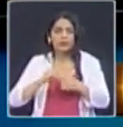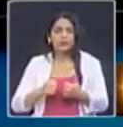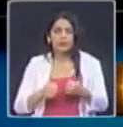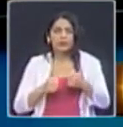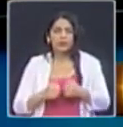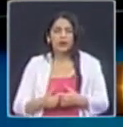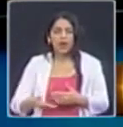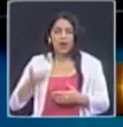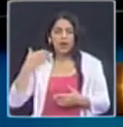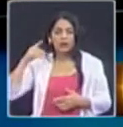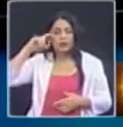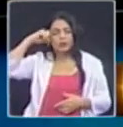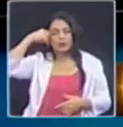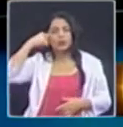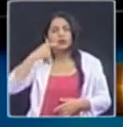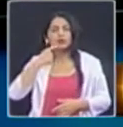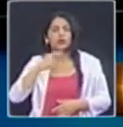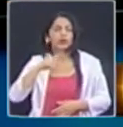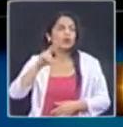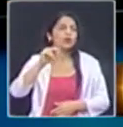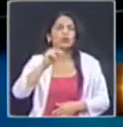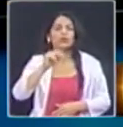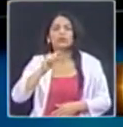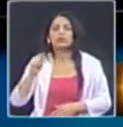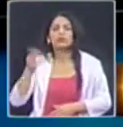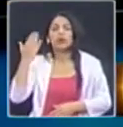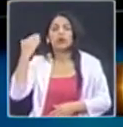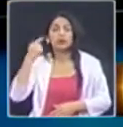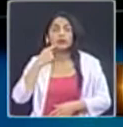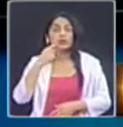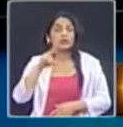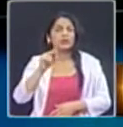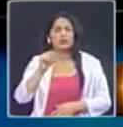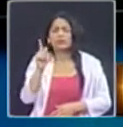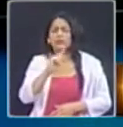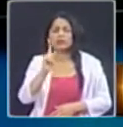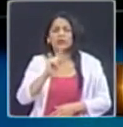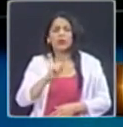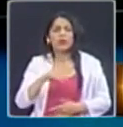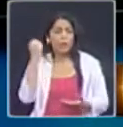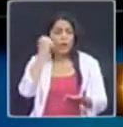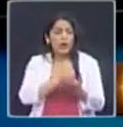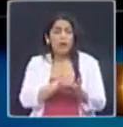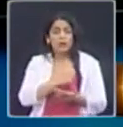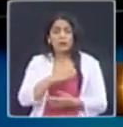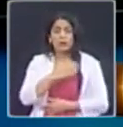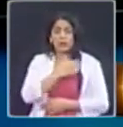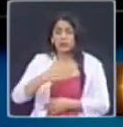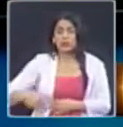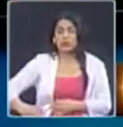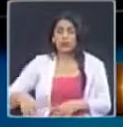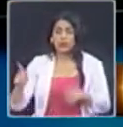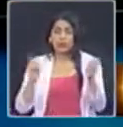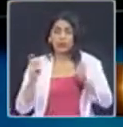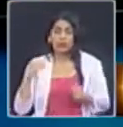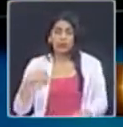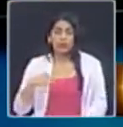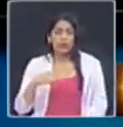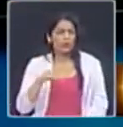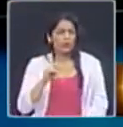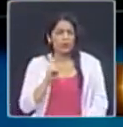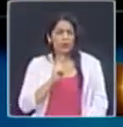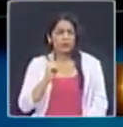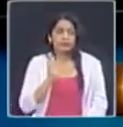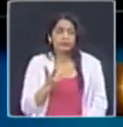estuve pues haciendo incluso campaña para él no para esa constitución no es menos cierto que fue aprobada por la mayoría de los